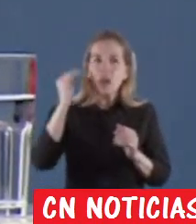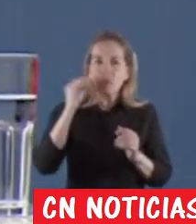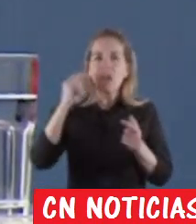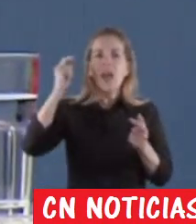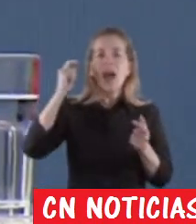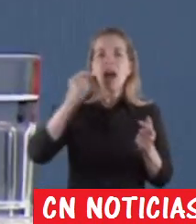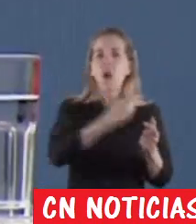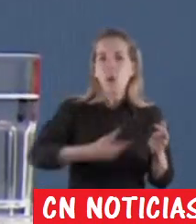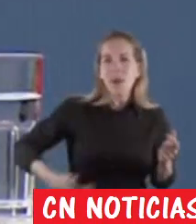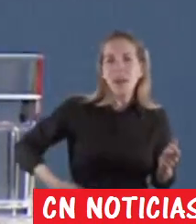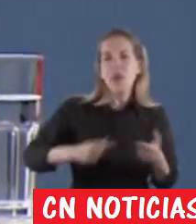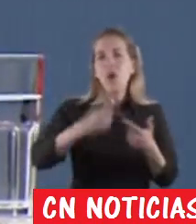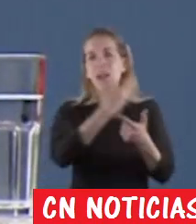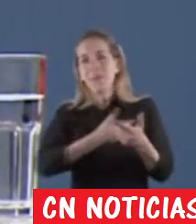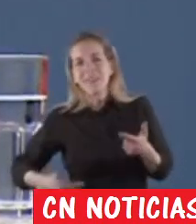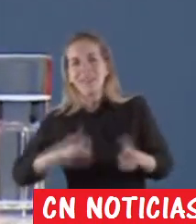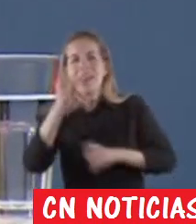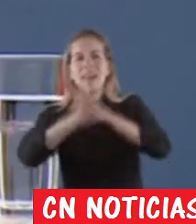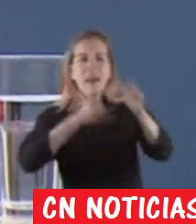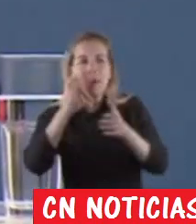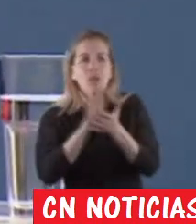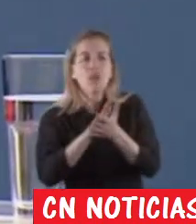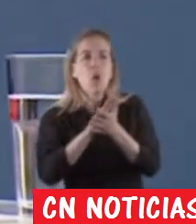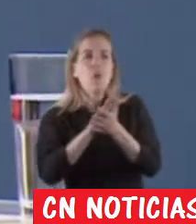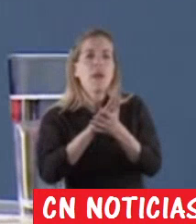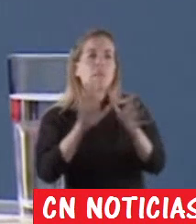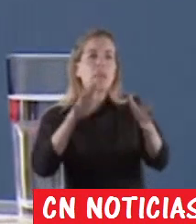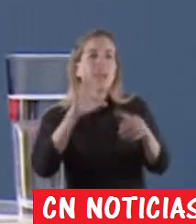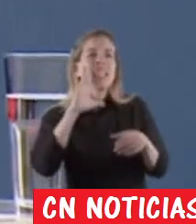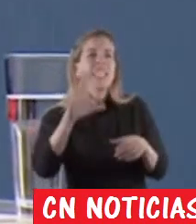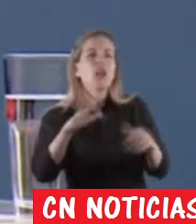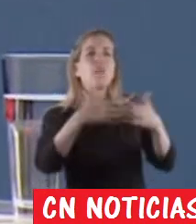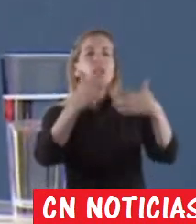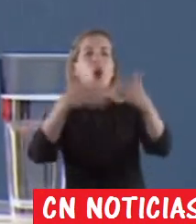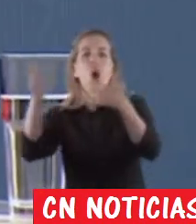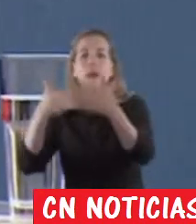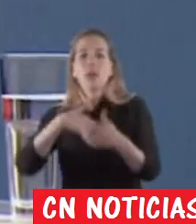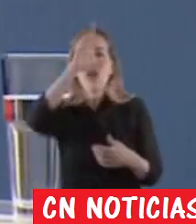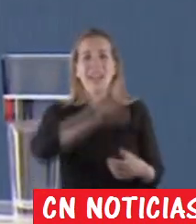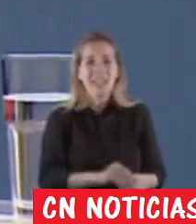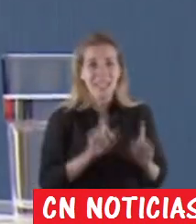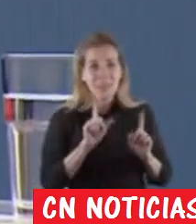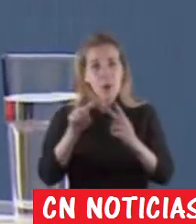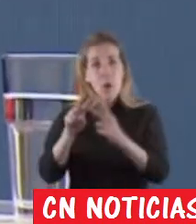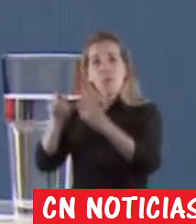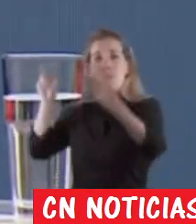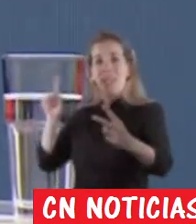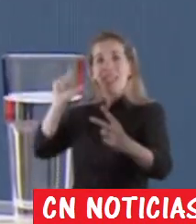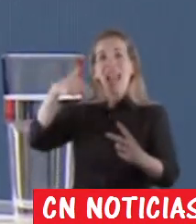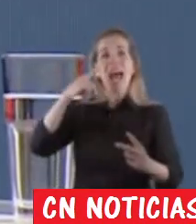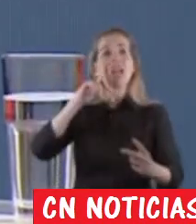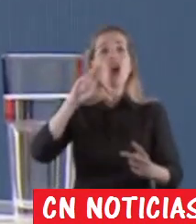amigo, al ministro Catopodis, que hoy están trabajando de más de 5.000 obras en la Argentina. Ese puente de la Noria pasan